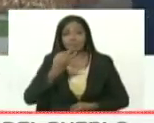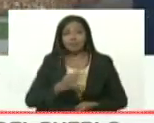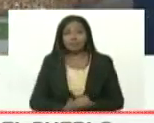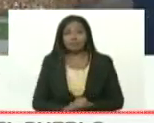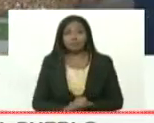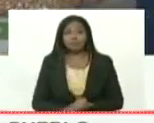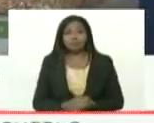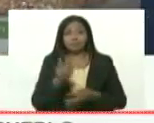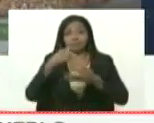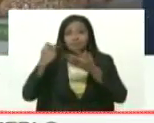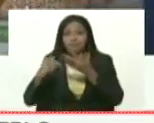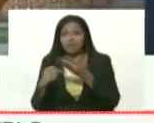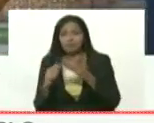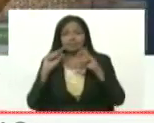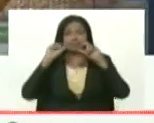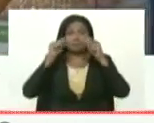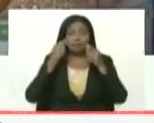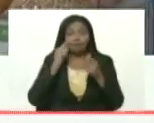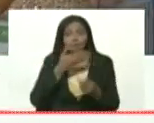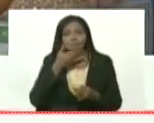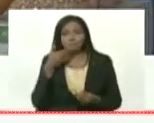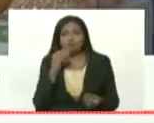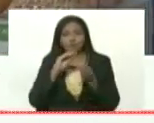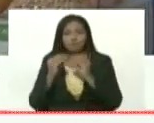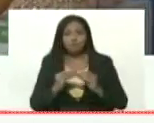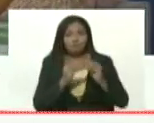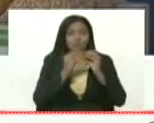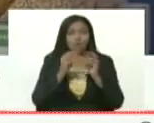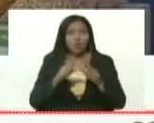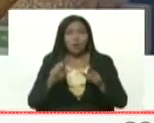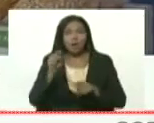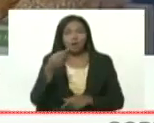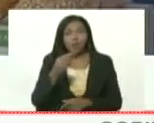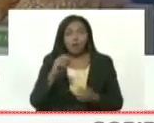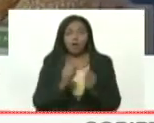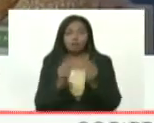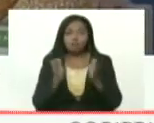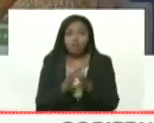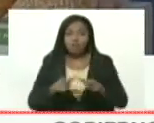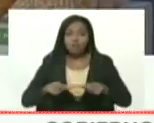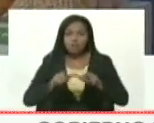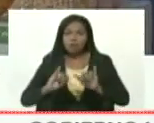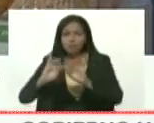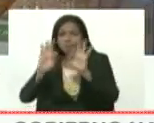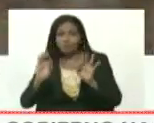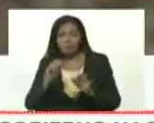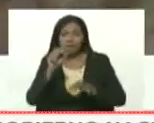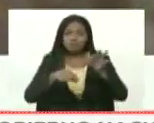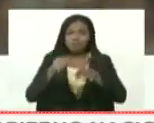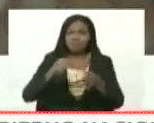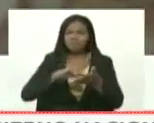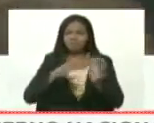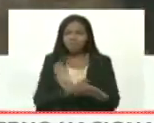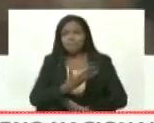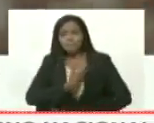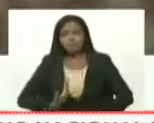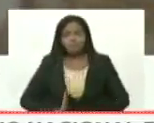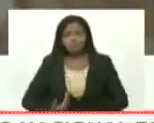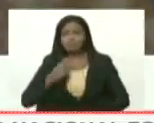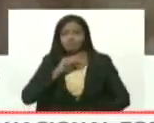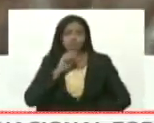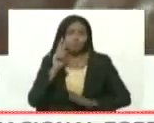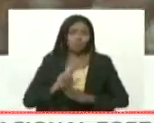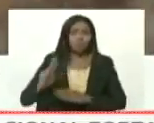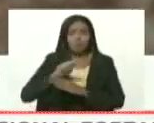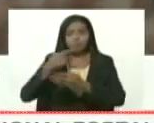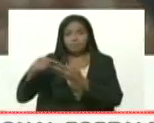variedad de maíz que hemos mejorado nosotros mismos allá en la comunidad de Guanape, esto Anzuategui. Correcto. Esta semilla, señor presidente, la hemos probado